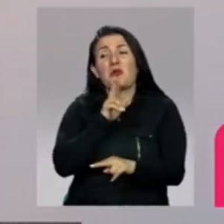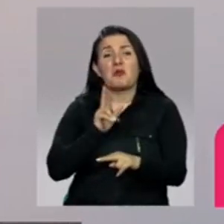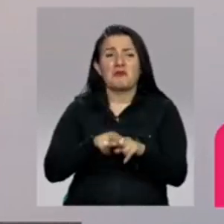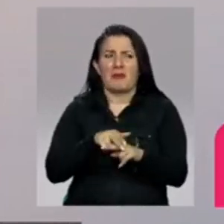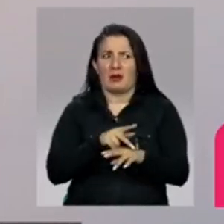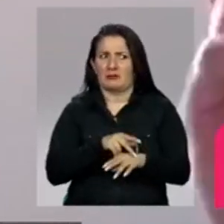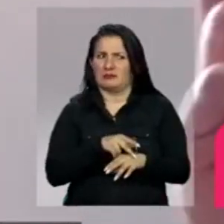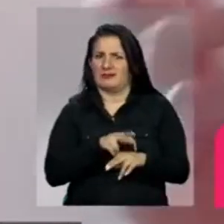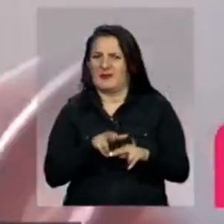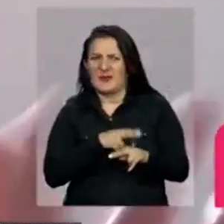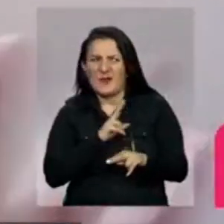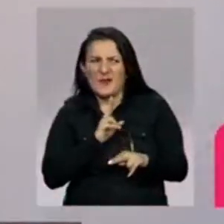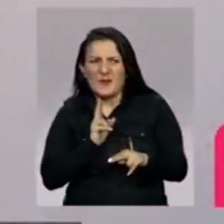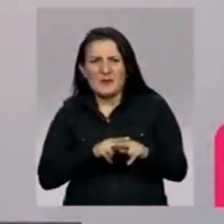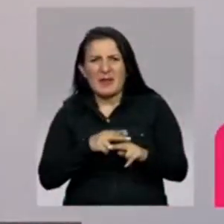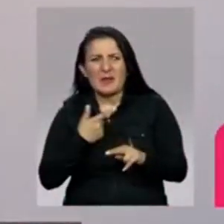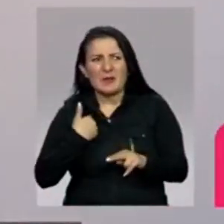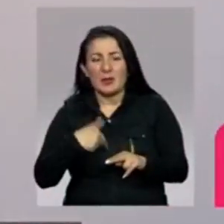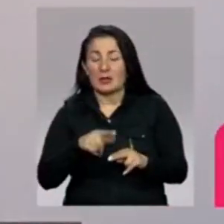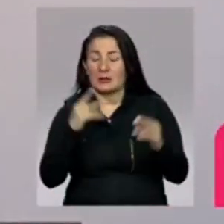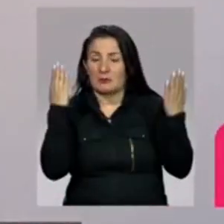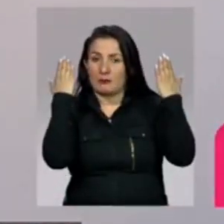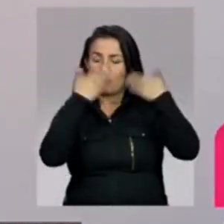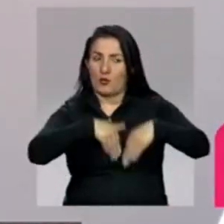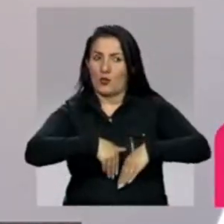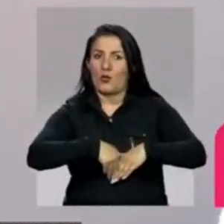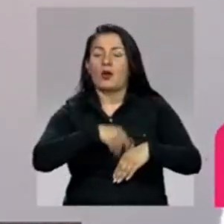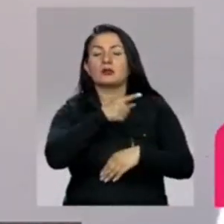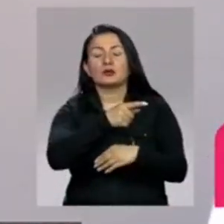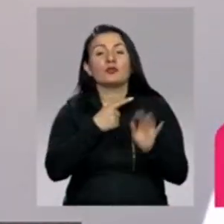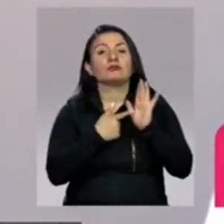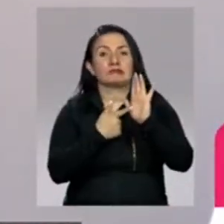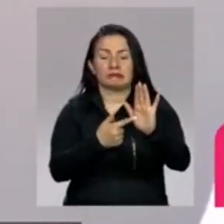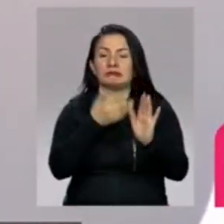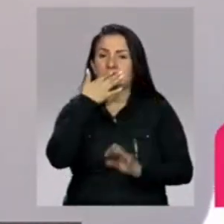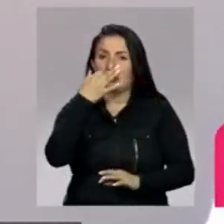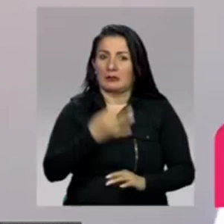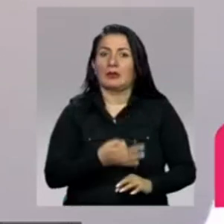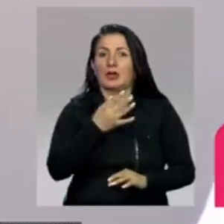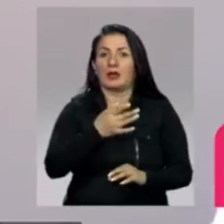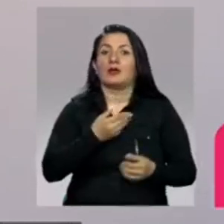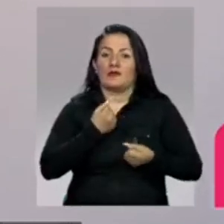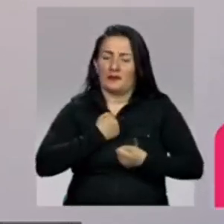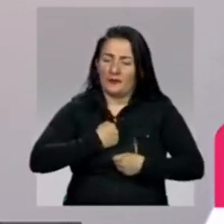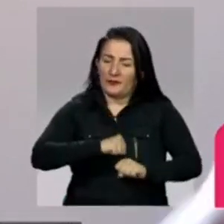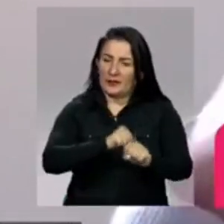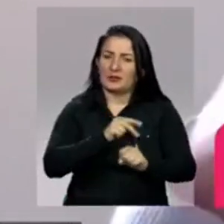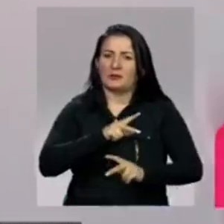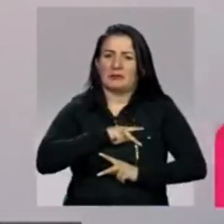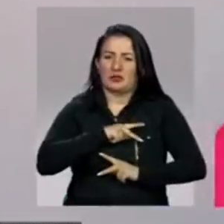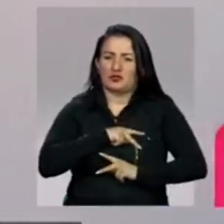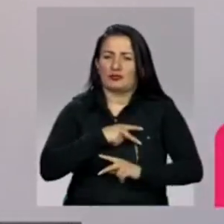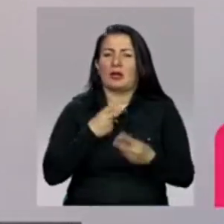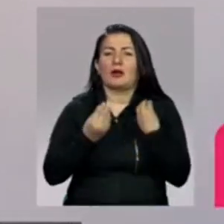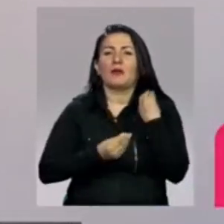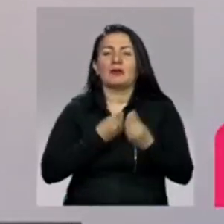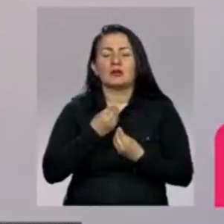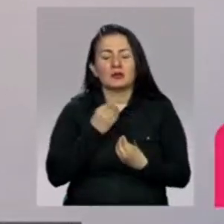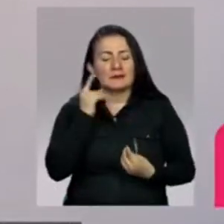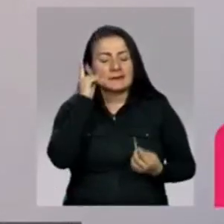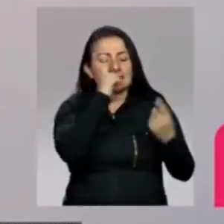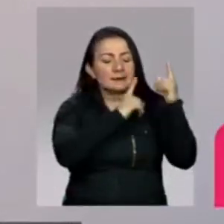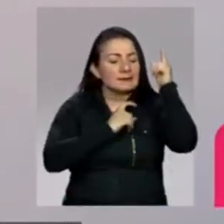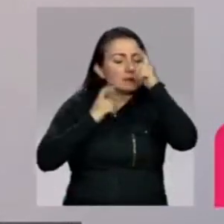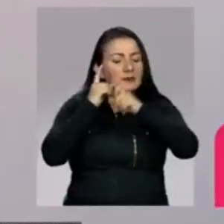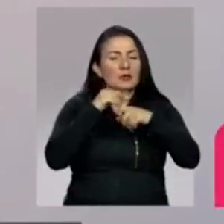se volvieron de cierta manera invisibles. Entonces se requiere de un esfuerzo personal de comenzarse a cuestionar